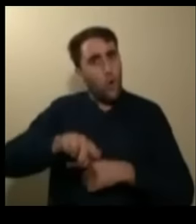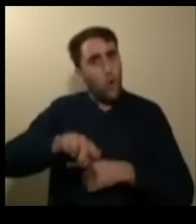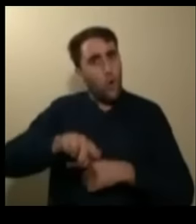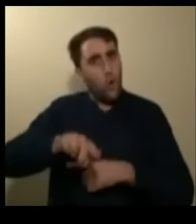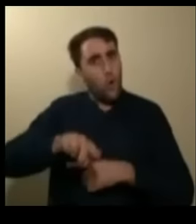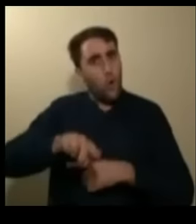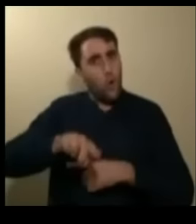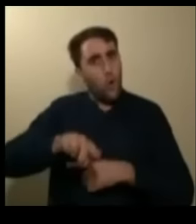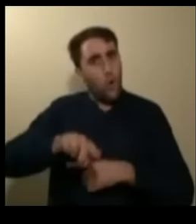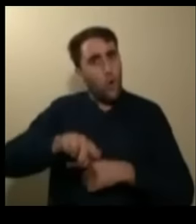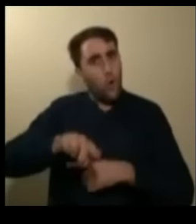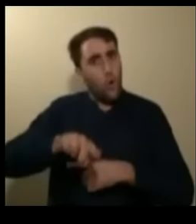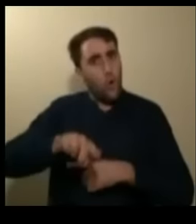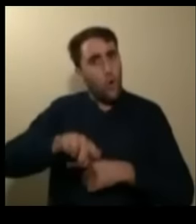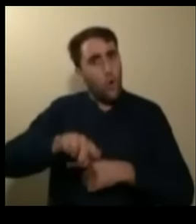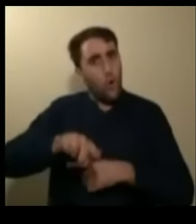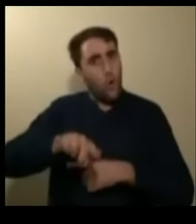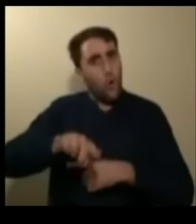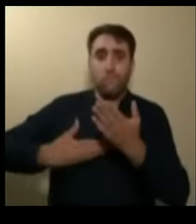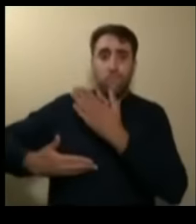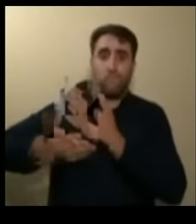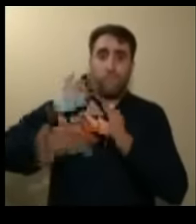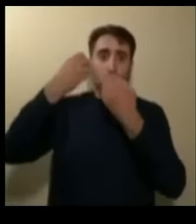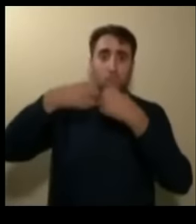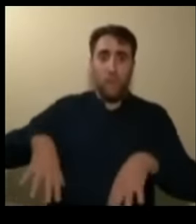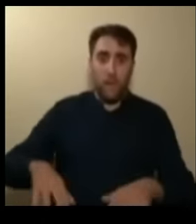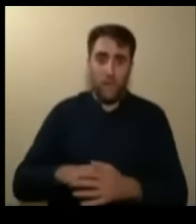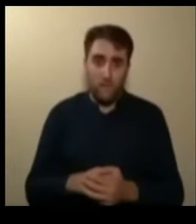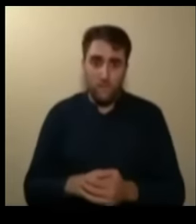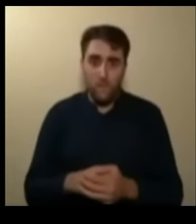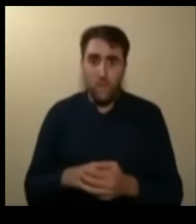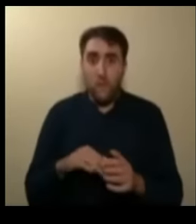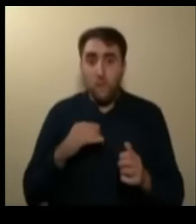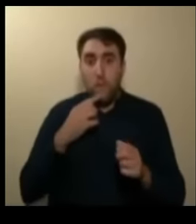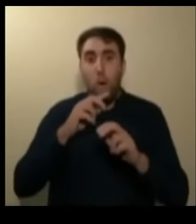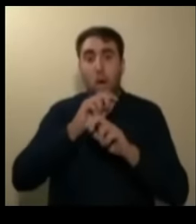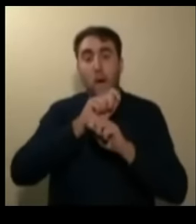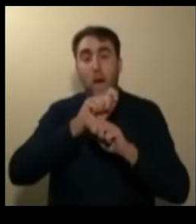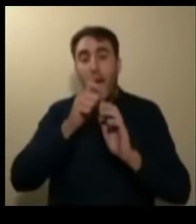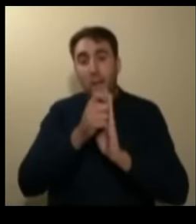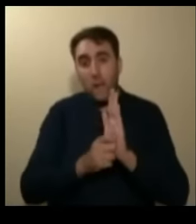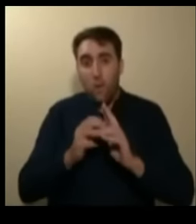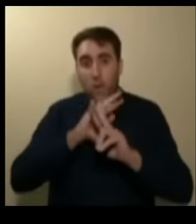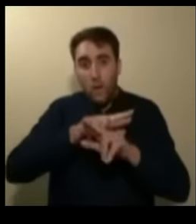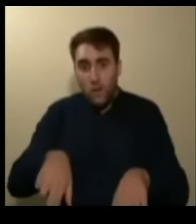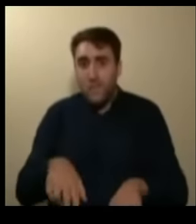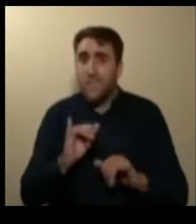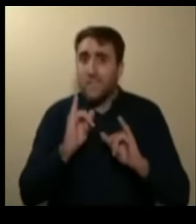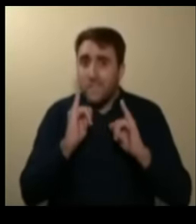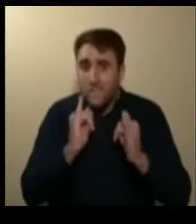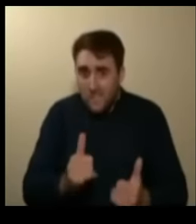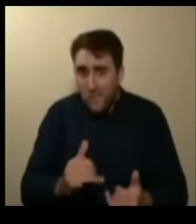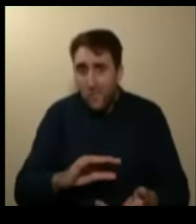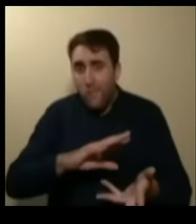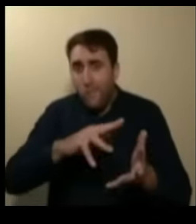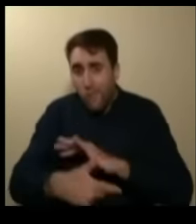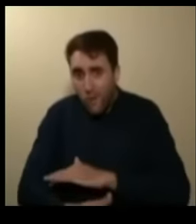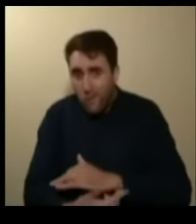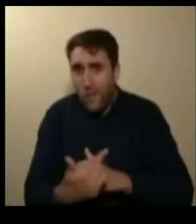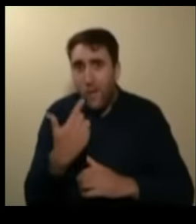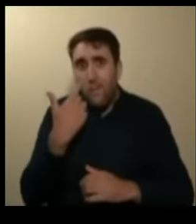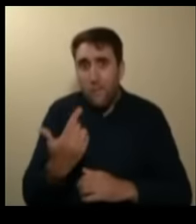sí volver para atrás. Derogar los artículos vinculados a la educación es sí dar un gran paso de retroceso